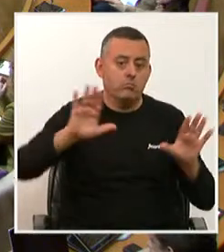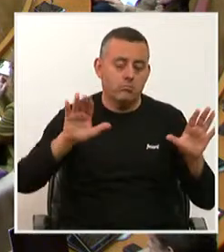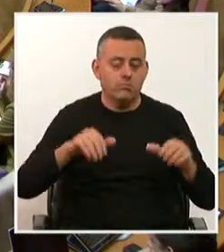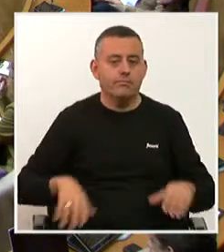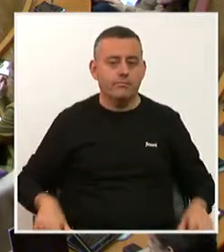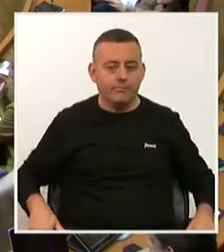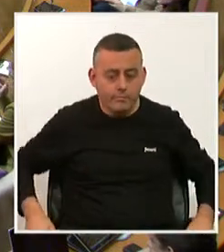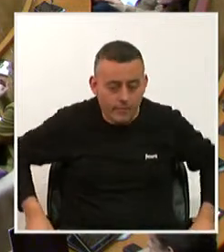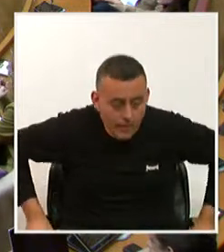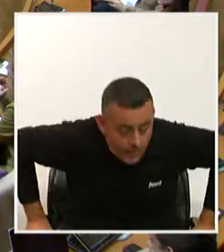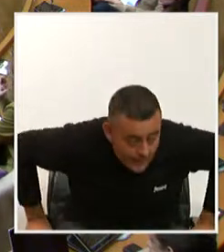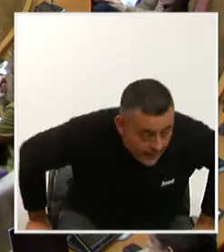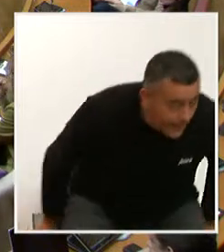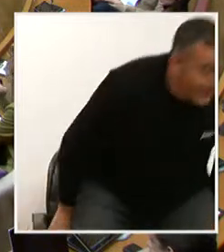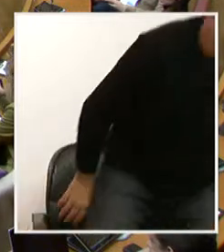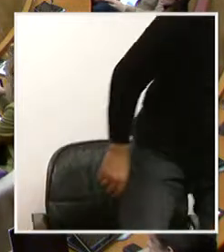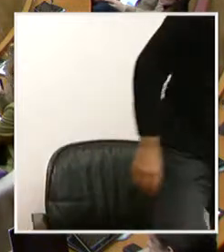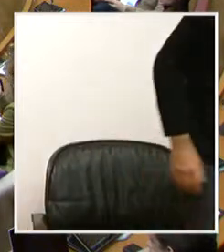Muchas